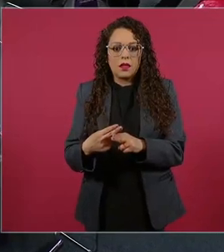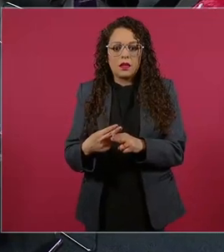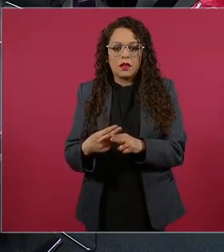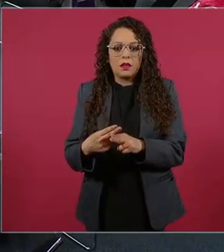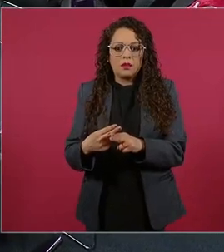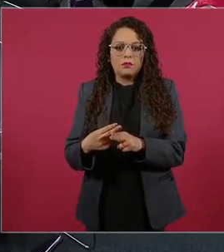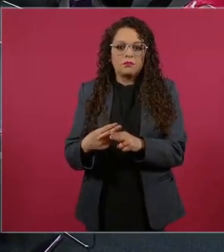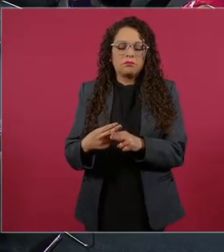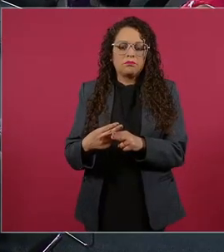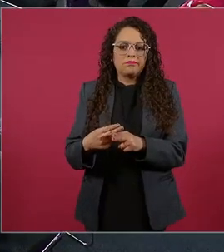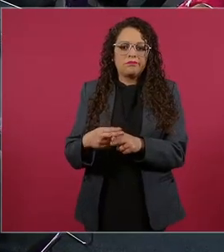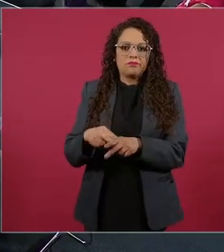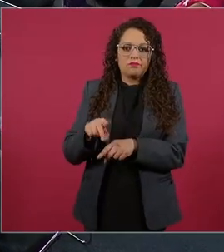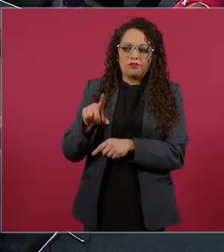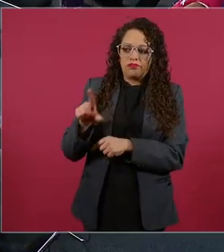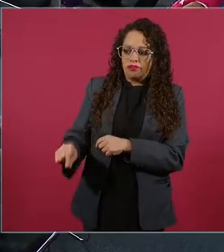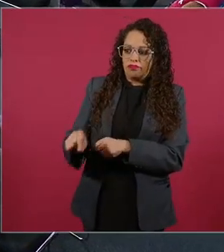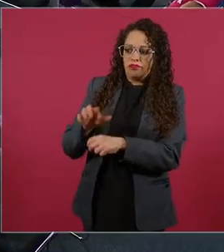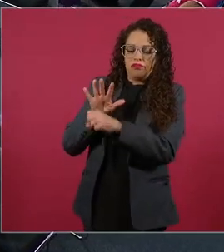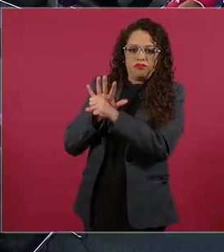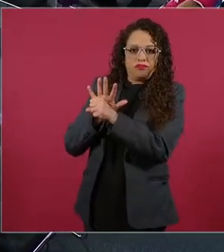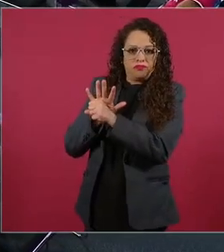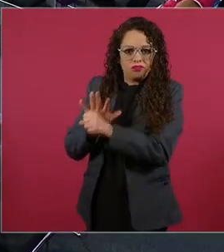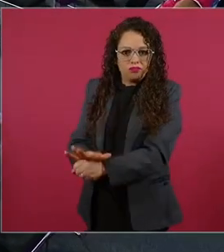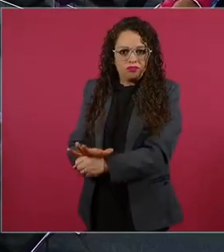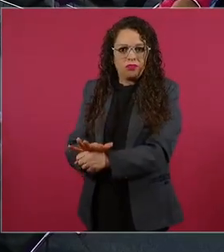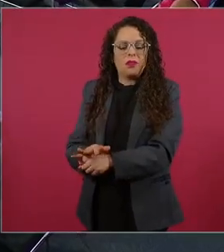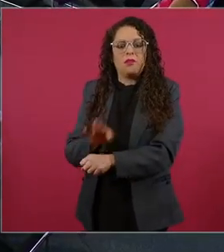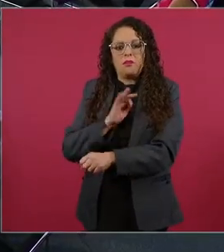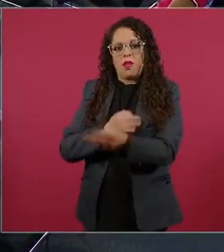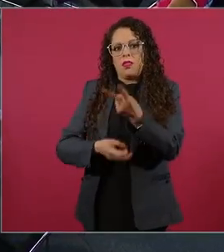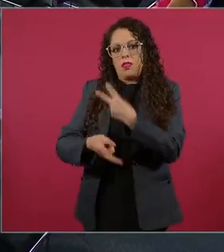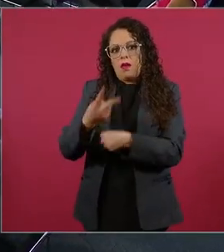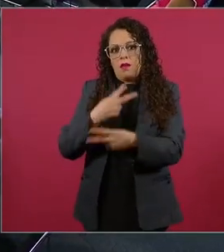y todo lo que sea apología a la violencia.